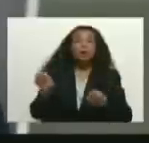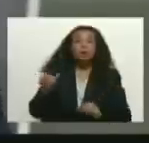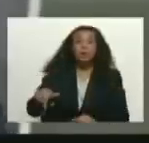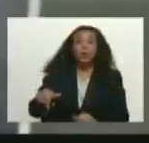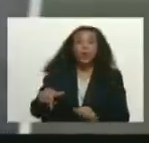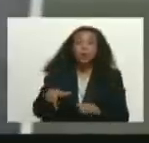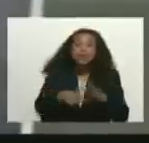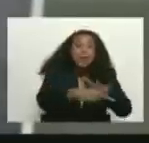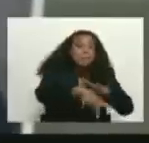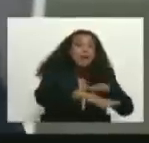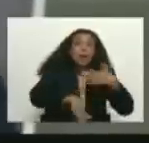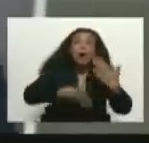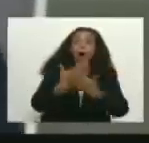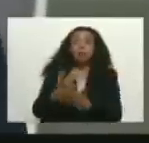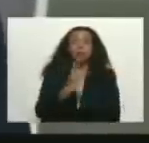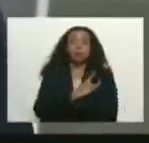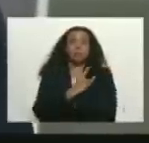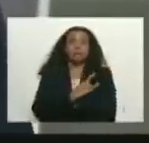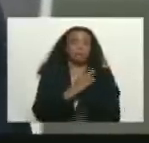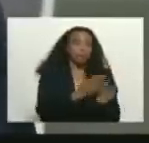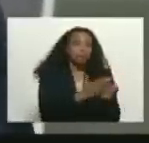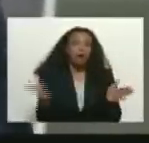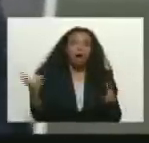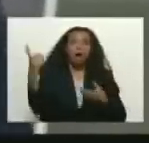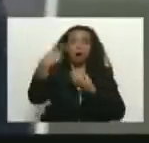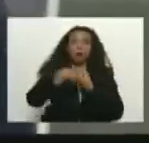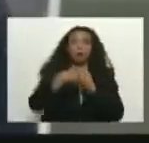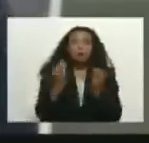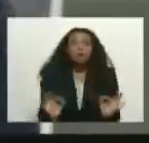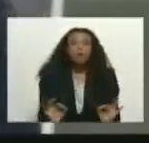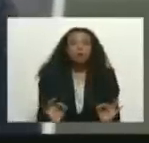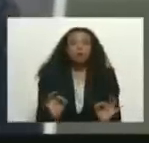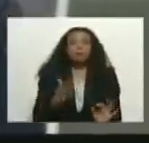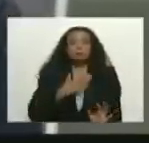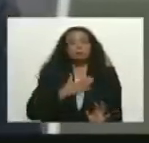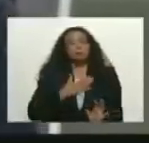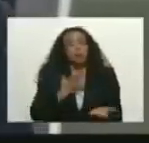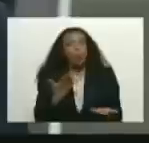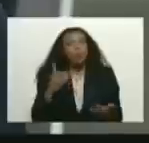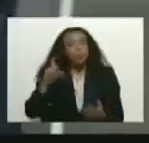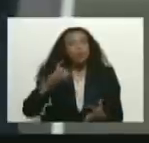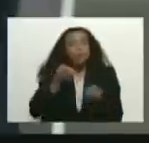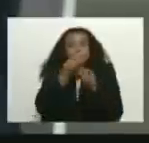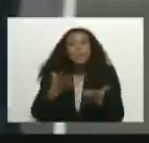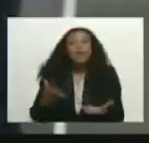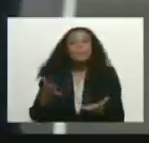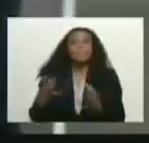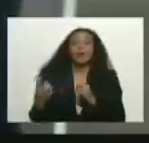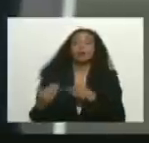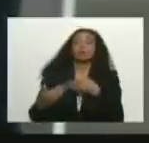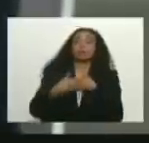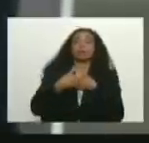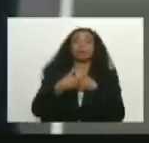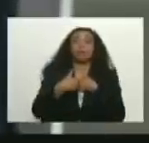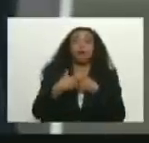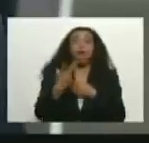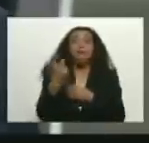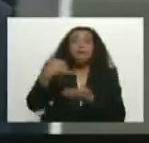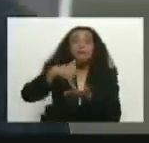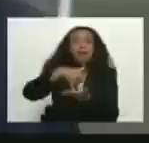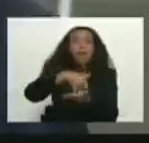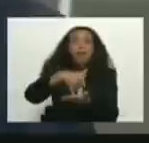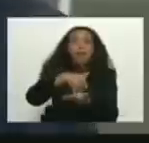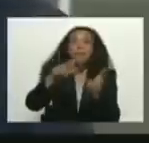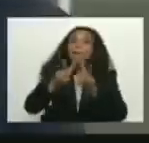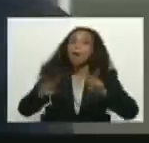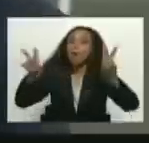desde el preescolar hasta la universidad, porque eso nos hace mucho bien, pero nos afecta mucho cuando nos falla el tema